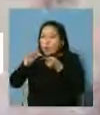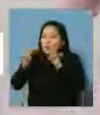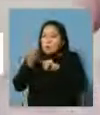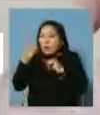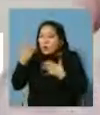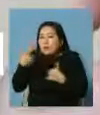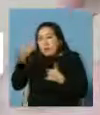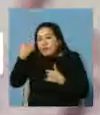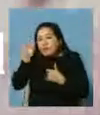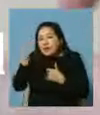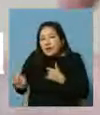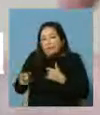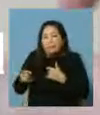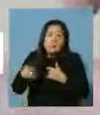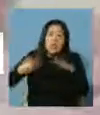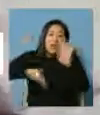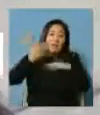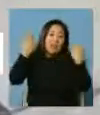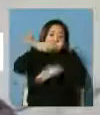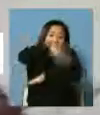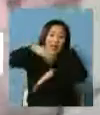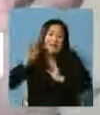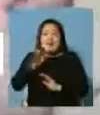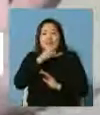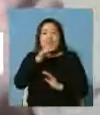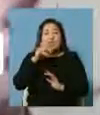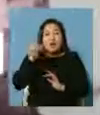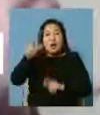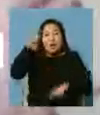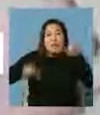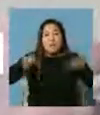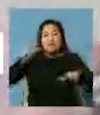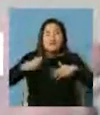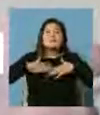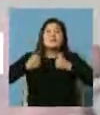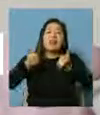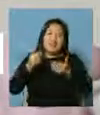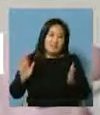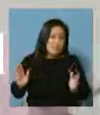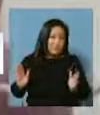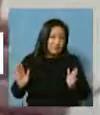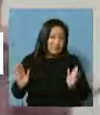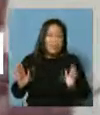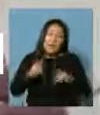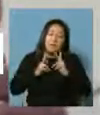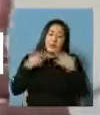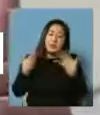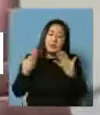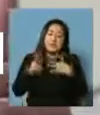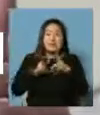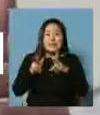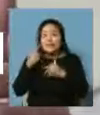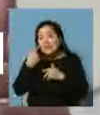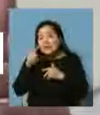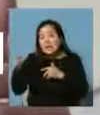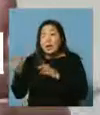tipo, están dando vueltas. Es decir, a los 14 días una persona está curada, digámoslo de esa manera, lo cual no significa que